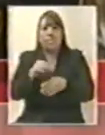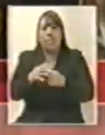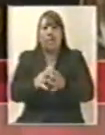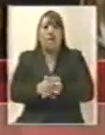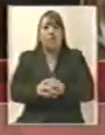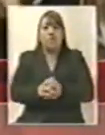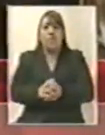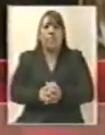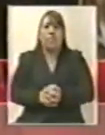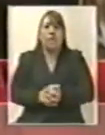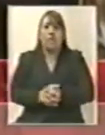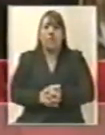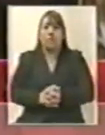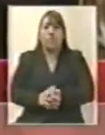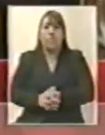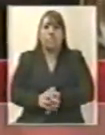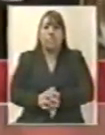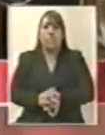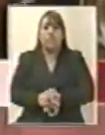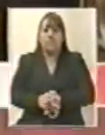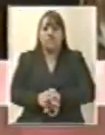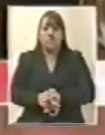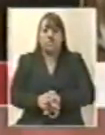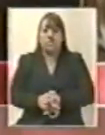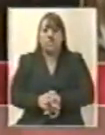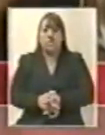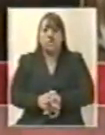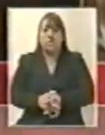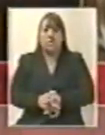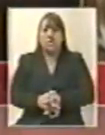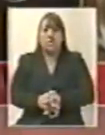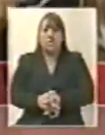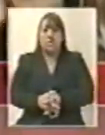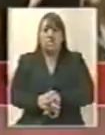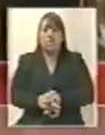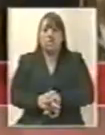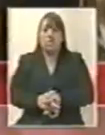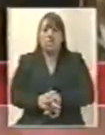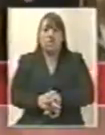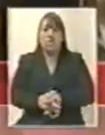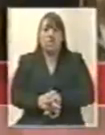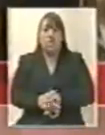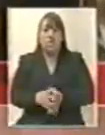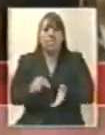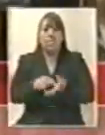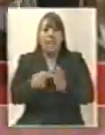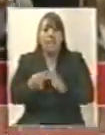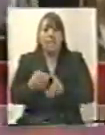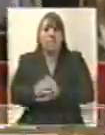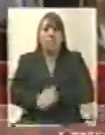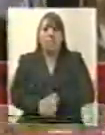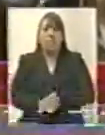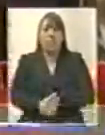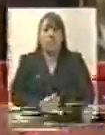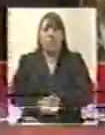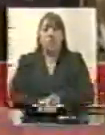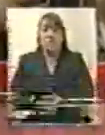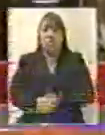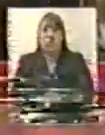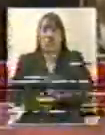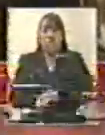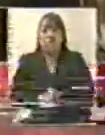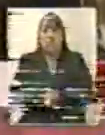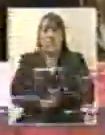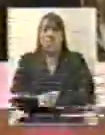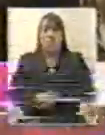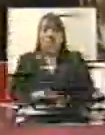en consecuencia, el partido que ganaba, el partido que tenía más votos para el lema, y salía presidente quien tenía al interior un